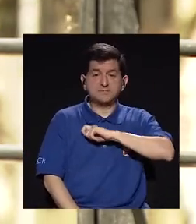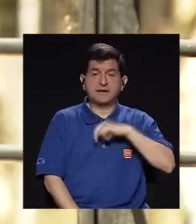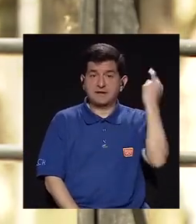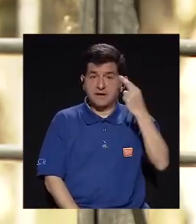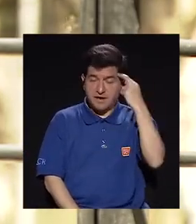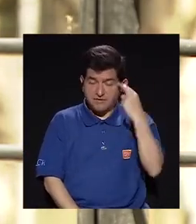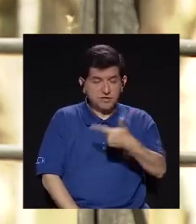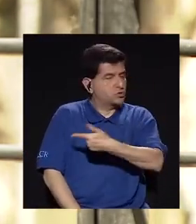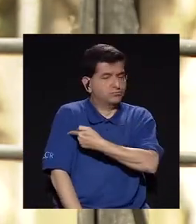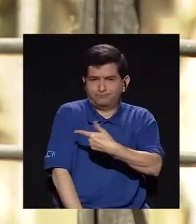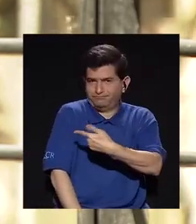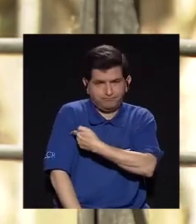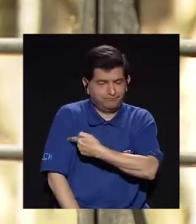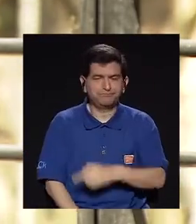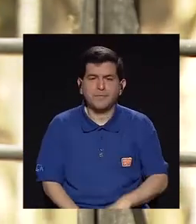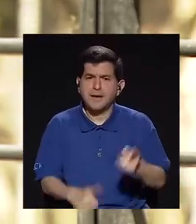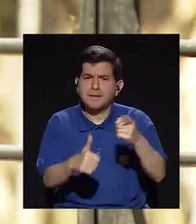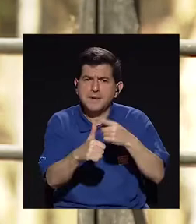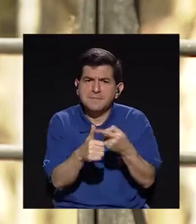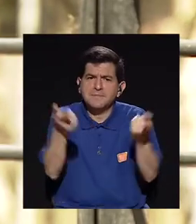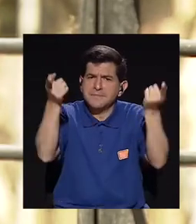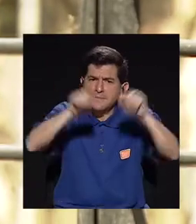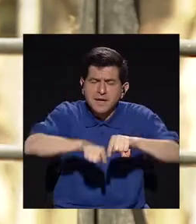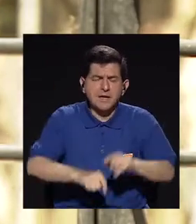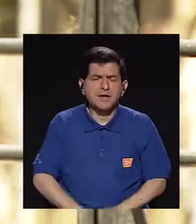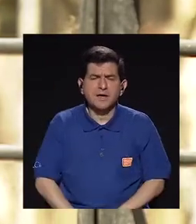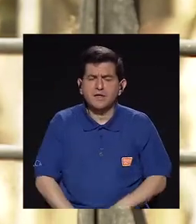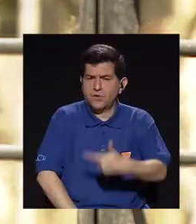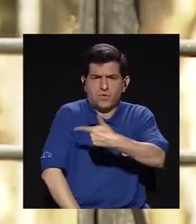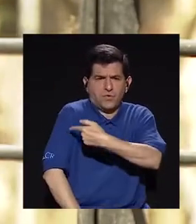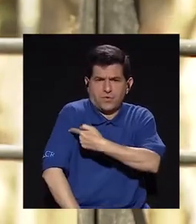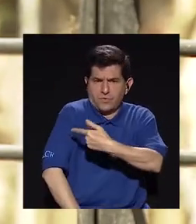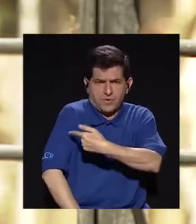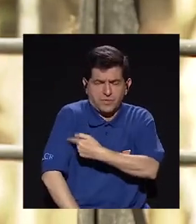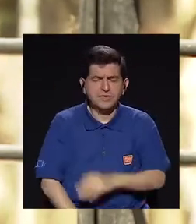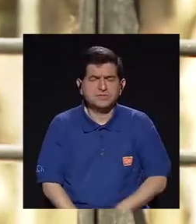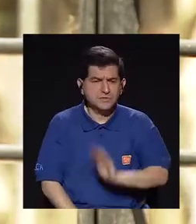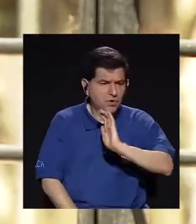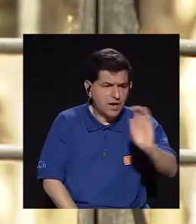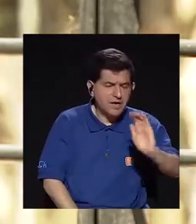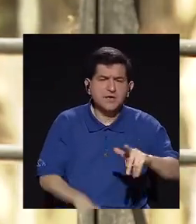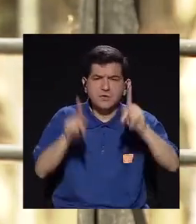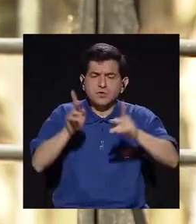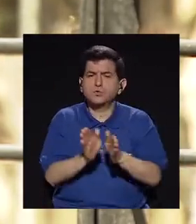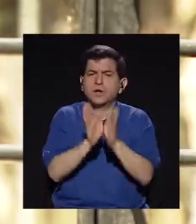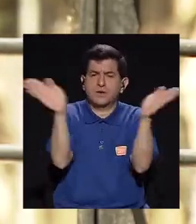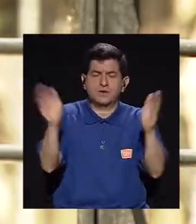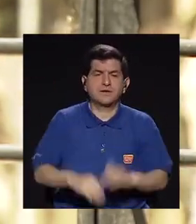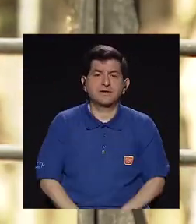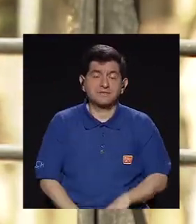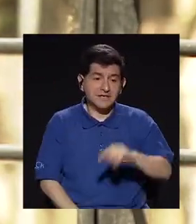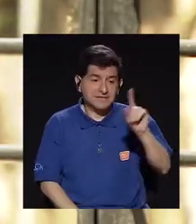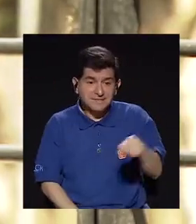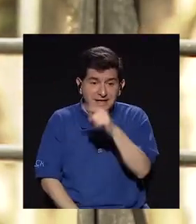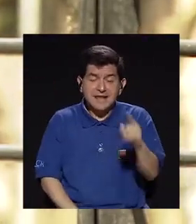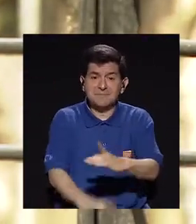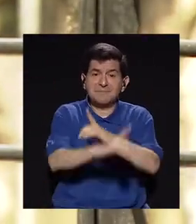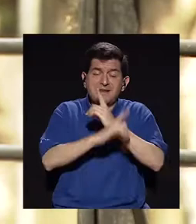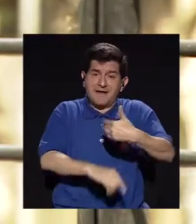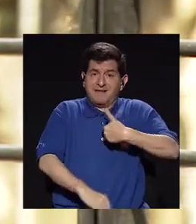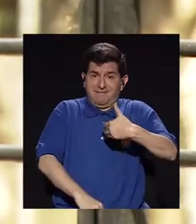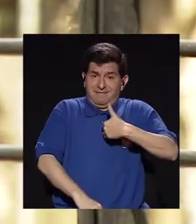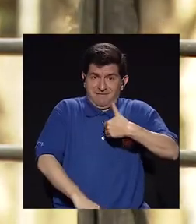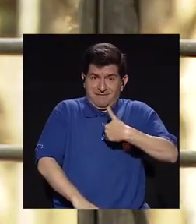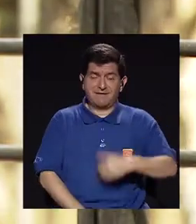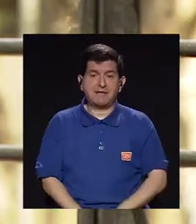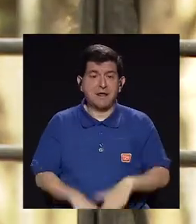vacunando. Entonces, lo primero que pasa cuando no vacunamos a los niños o a las personas en general es quitarles la defensa que